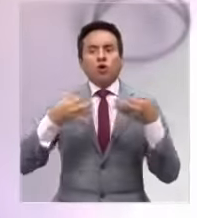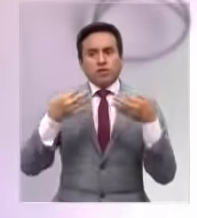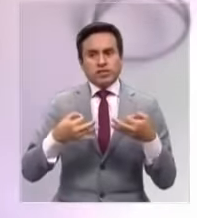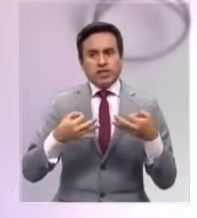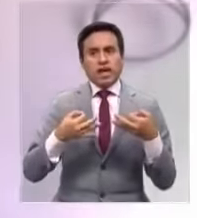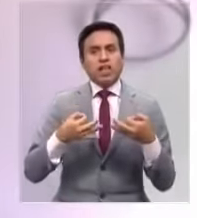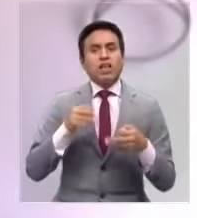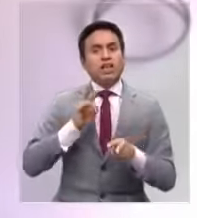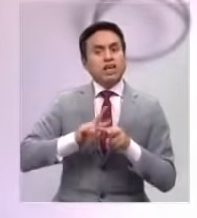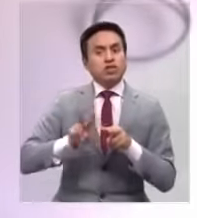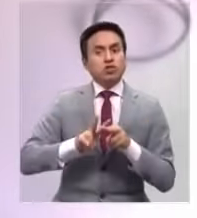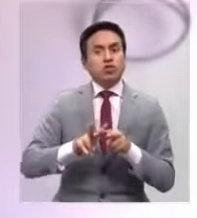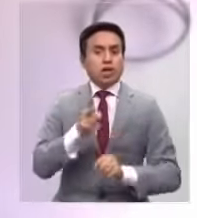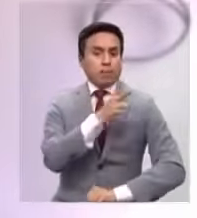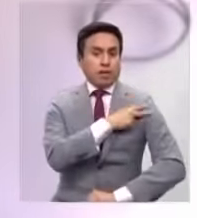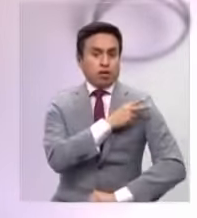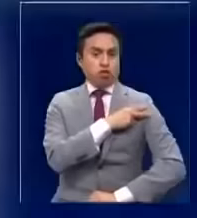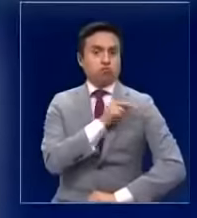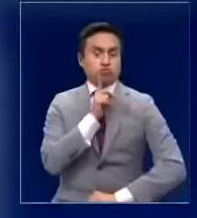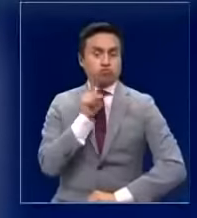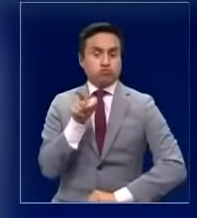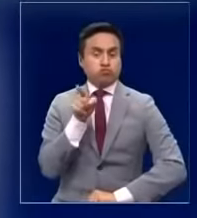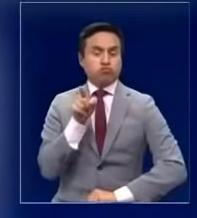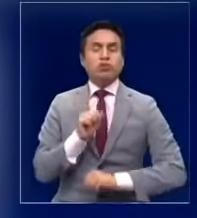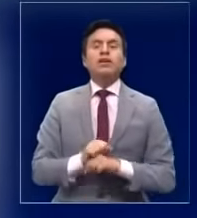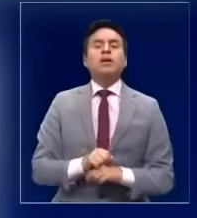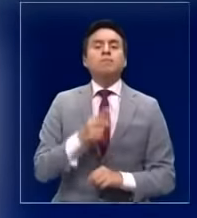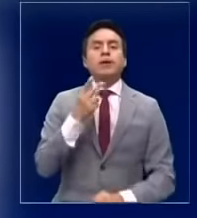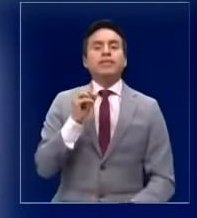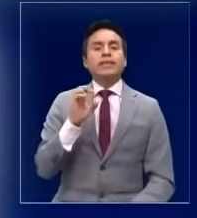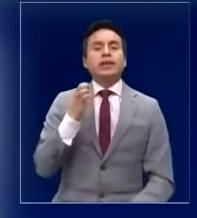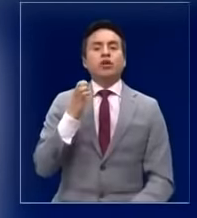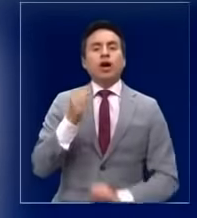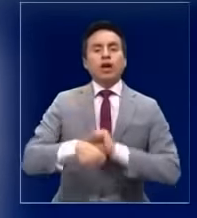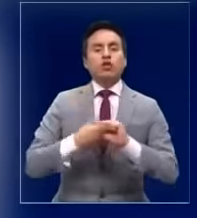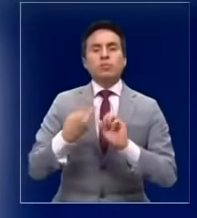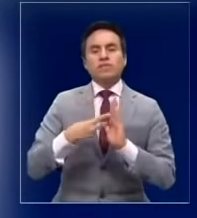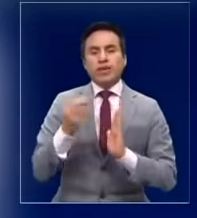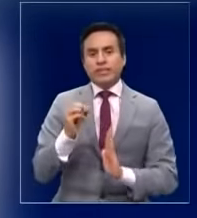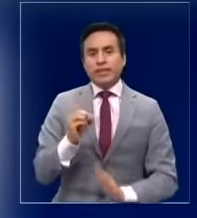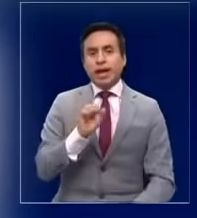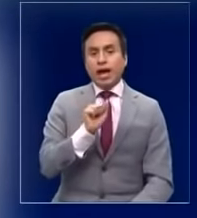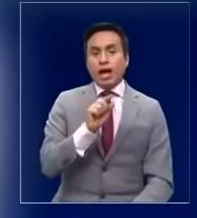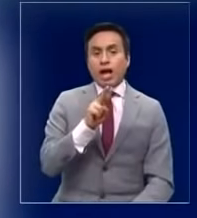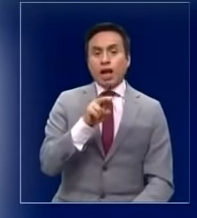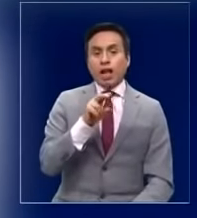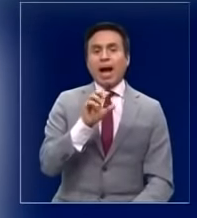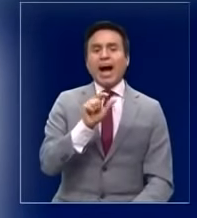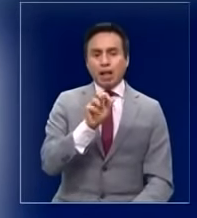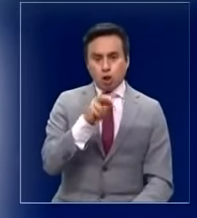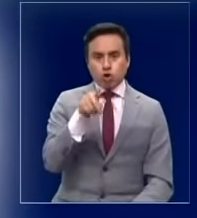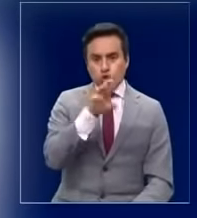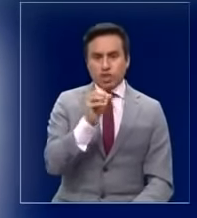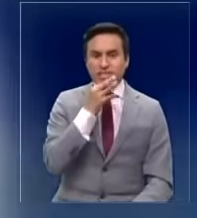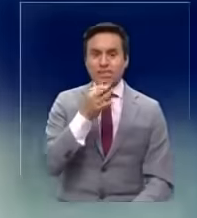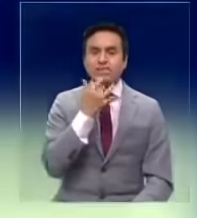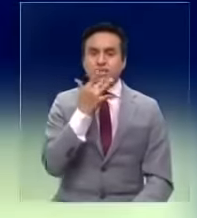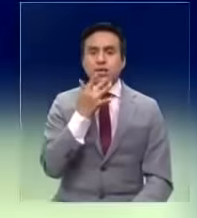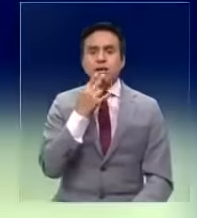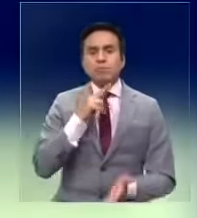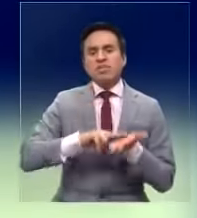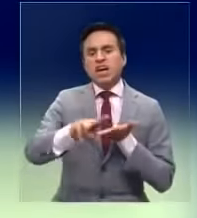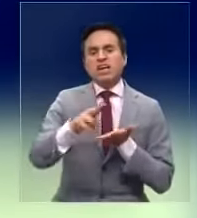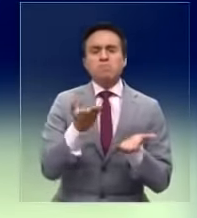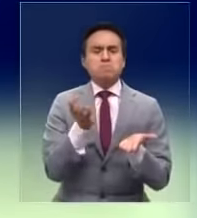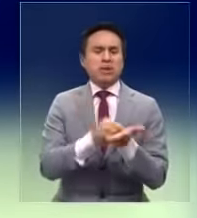que tuve de parte de mi empleador de ese momento. 20 de enero del 2020, Alonso recibe un simple mensaje, el que decía que ya no